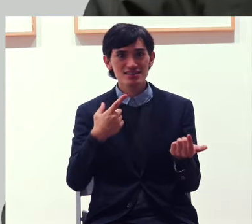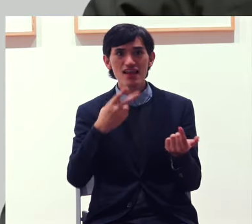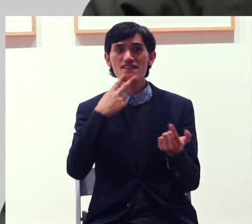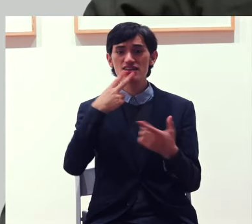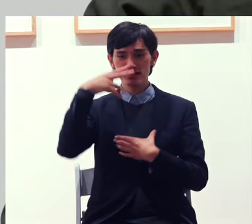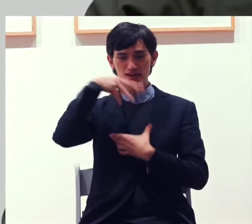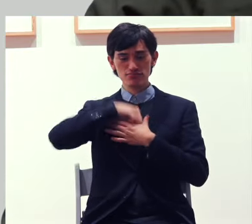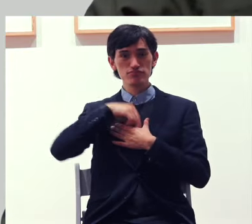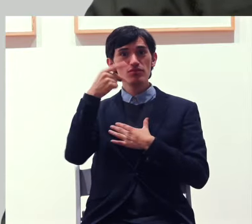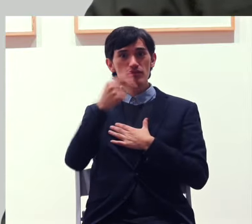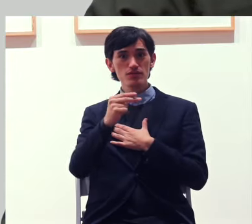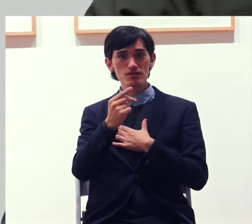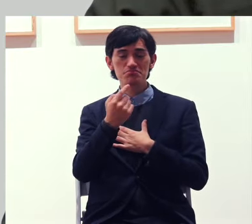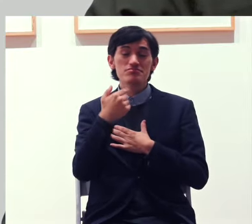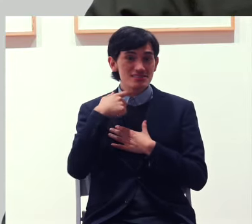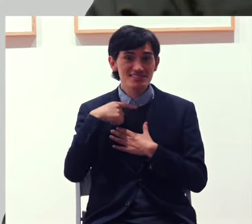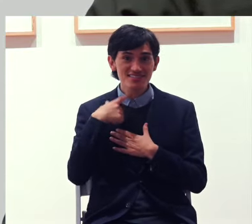interesante para la vida de uno porque